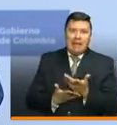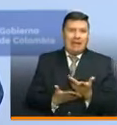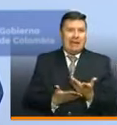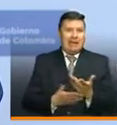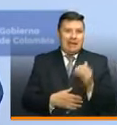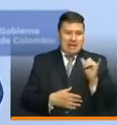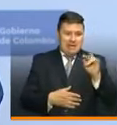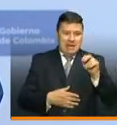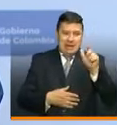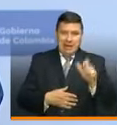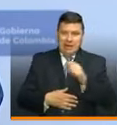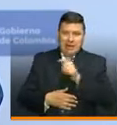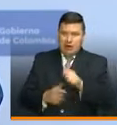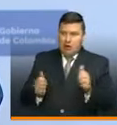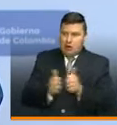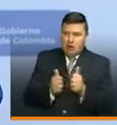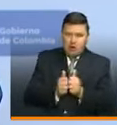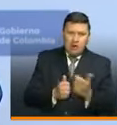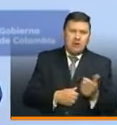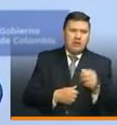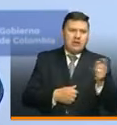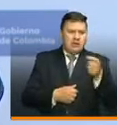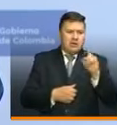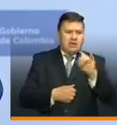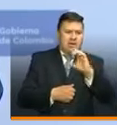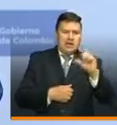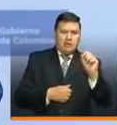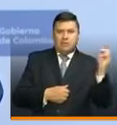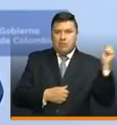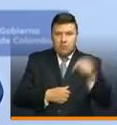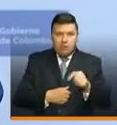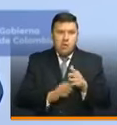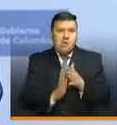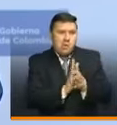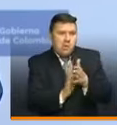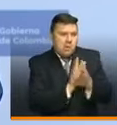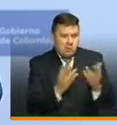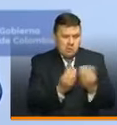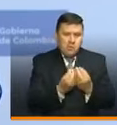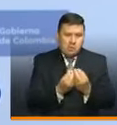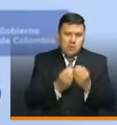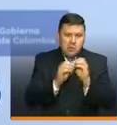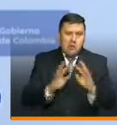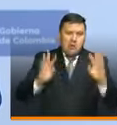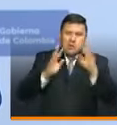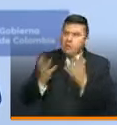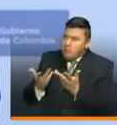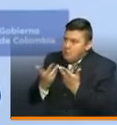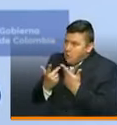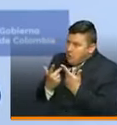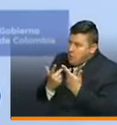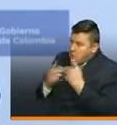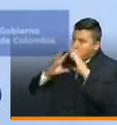Gina como sus colegas, como Guillermo, vinieron a contarnos al equipo de Naciones Unidas lo que estaba pasando en el resto del mundo y